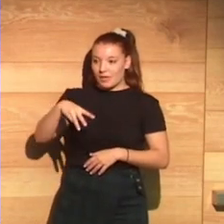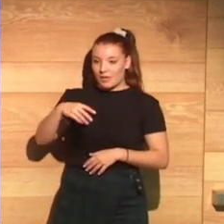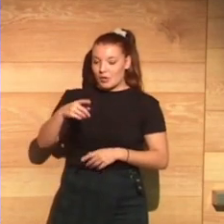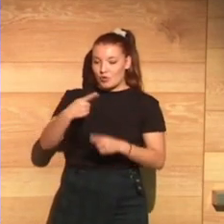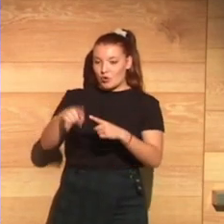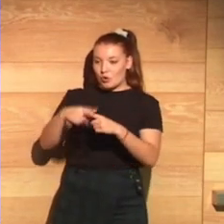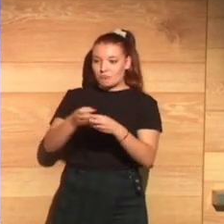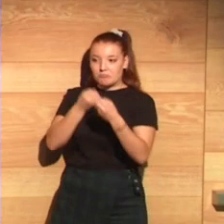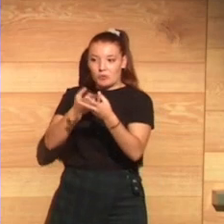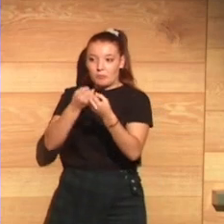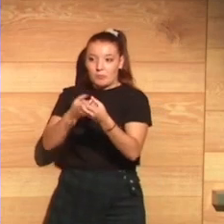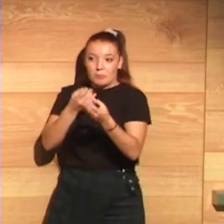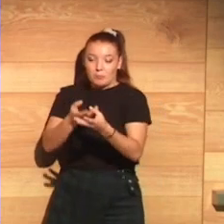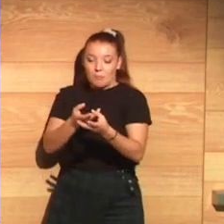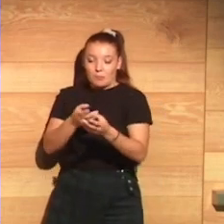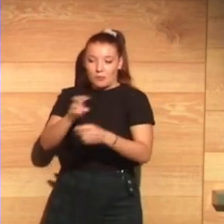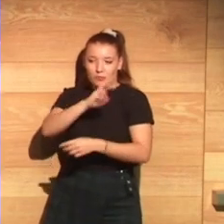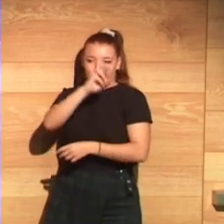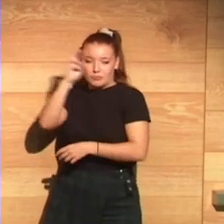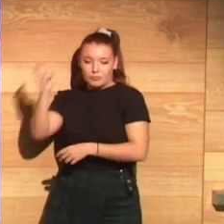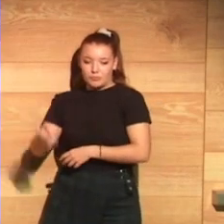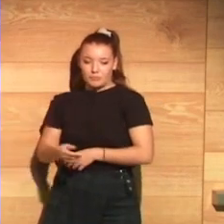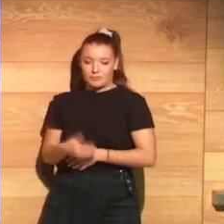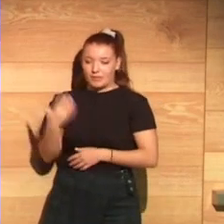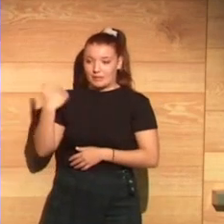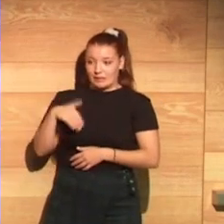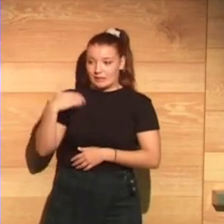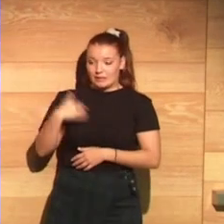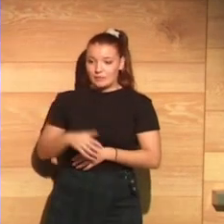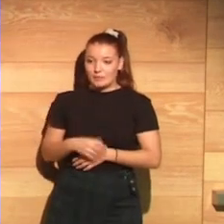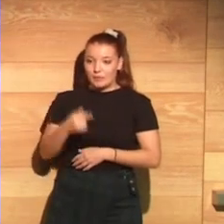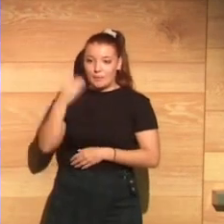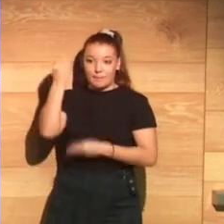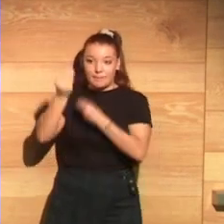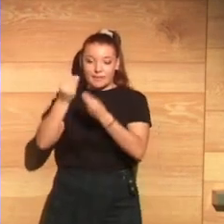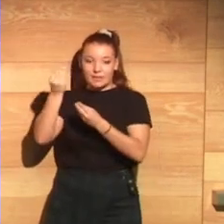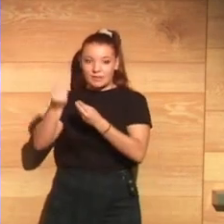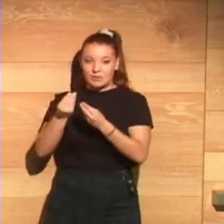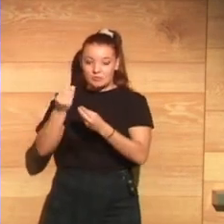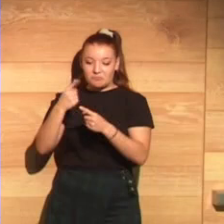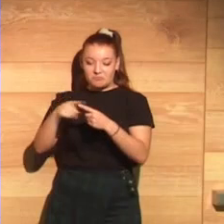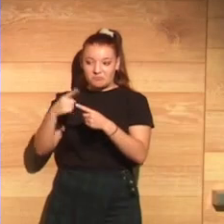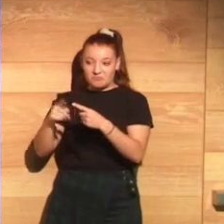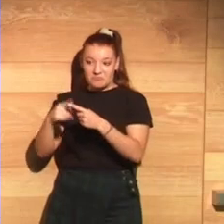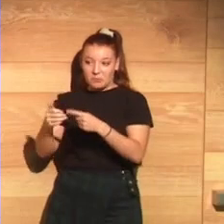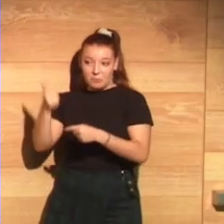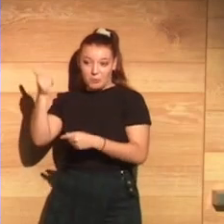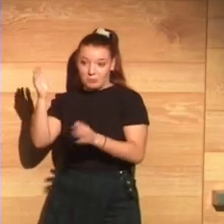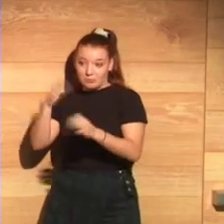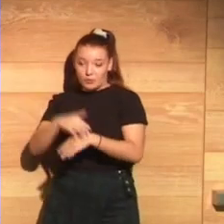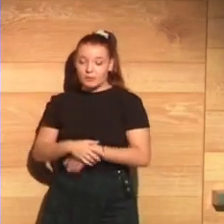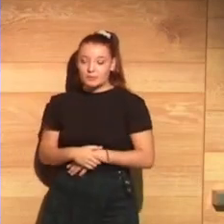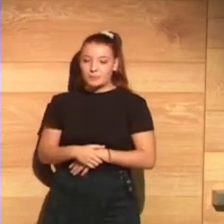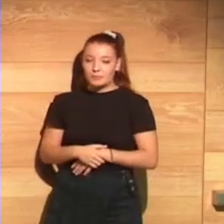Y bueno, yo creo que hemos hablado de casi todo de Marilyn, de su vida, de su obra. Creo que no nos